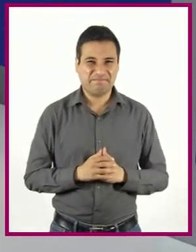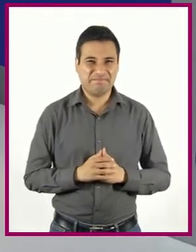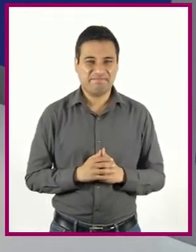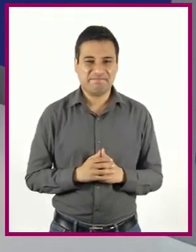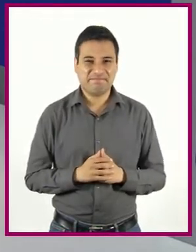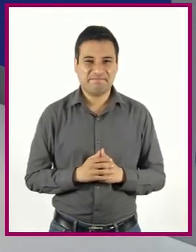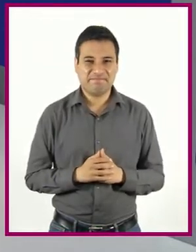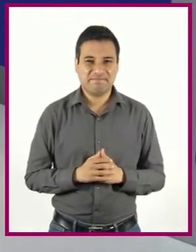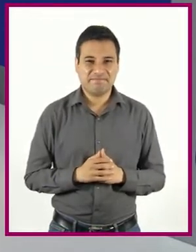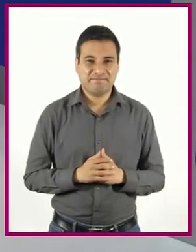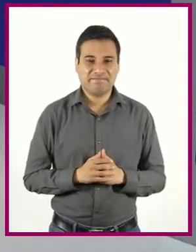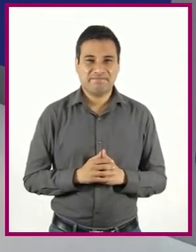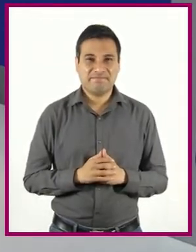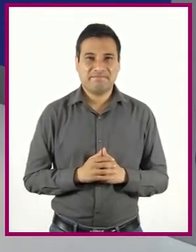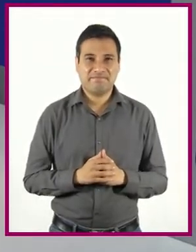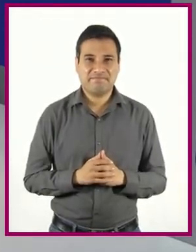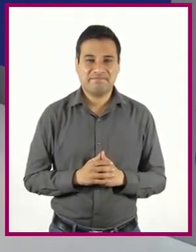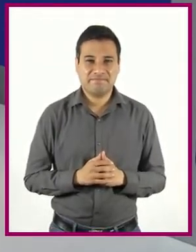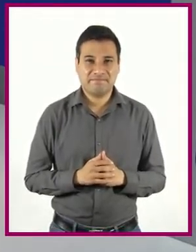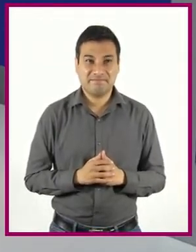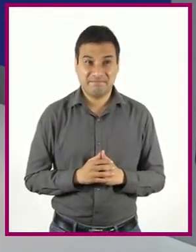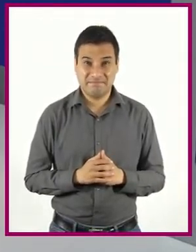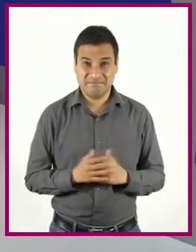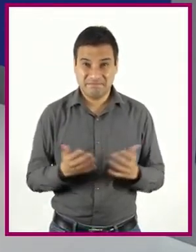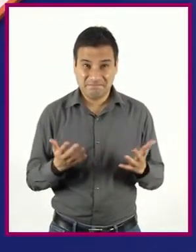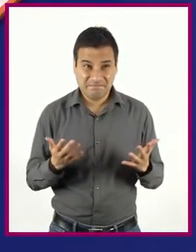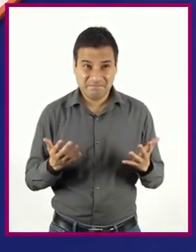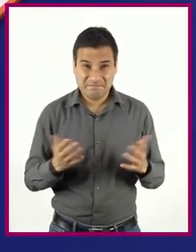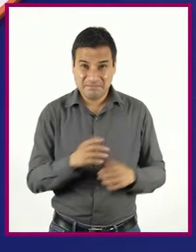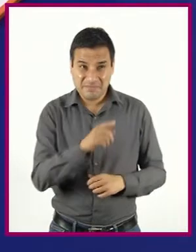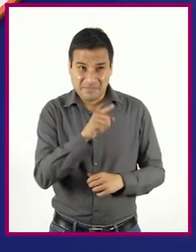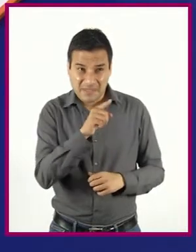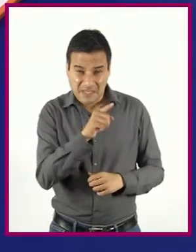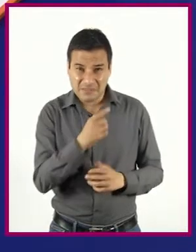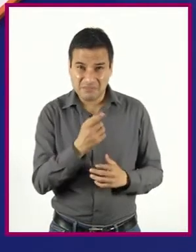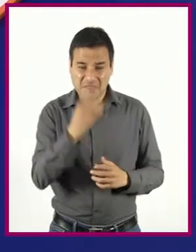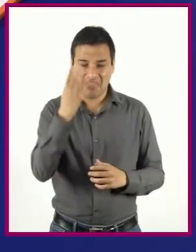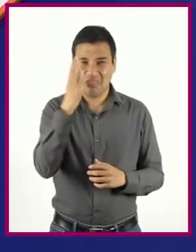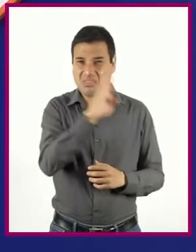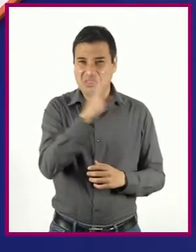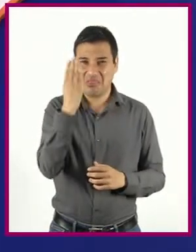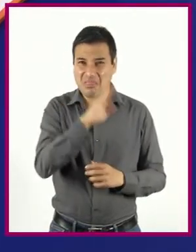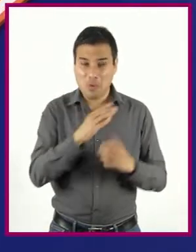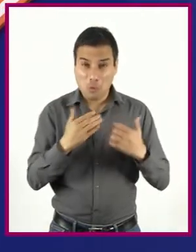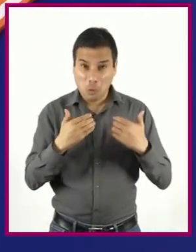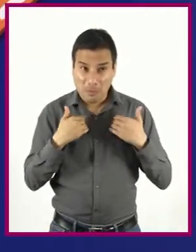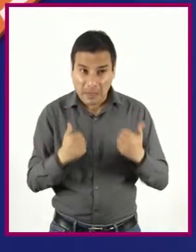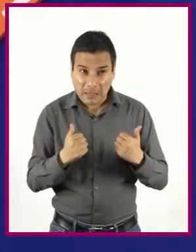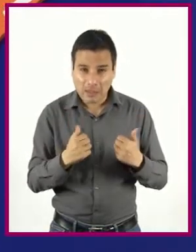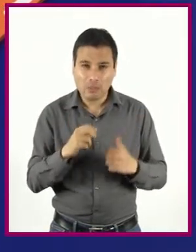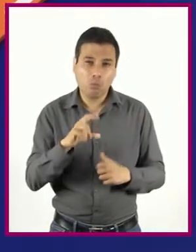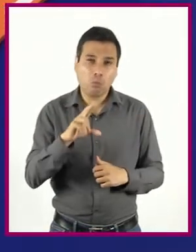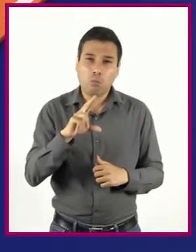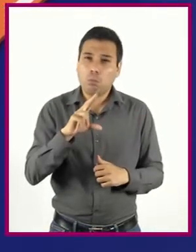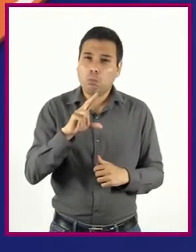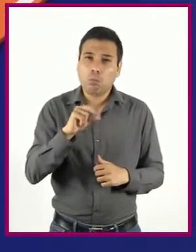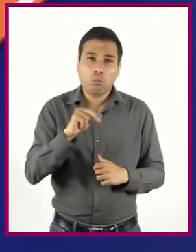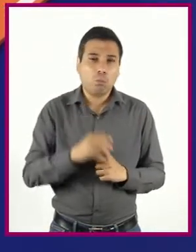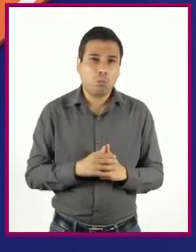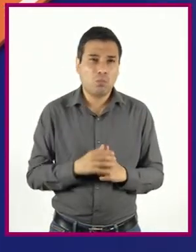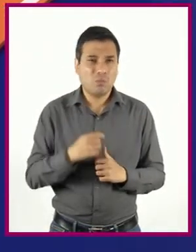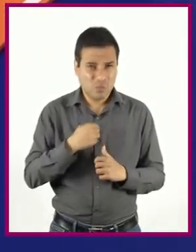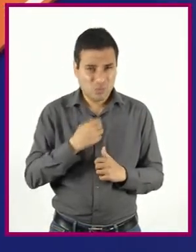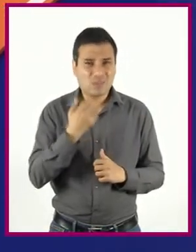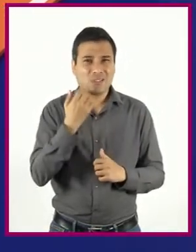SP3. Nunca comprendí el origen de su inestabilidad y mal humor. Traté de